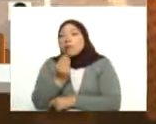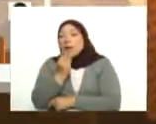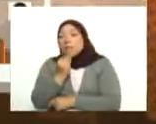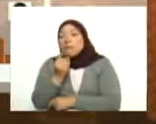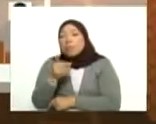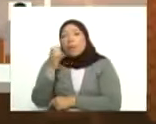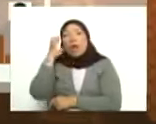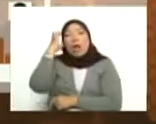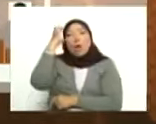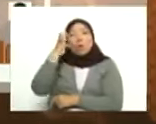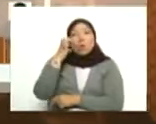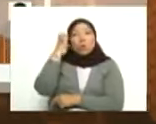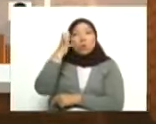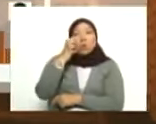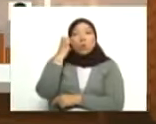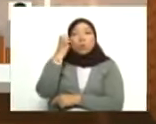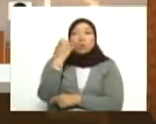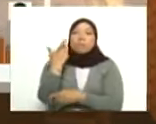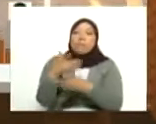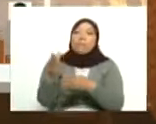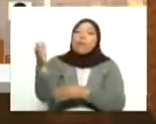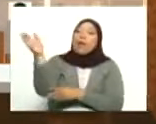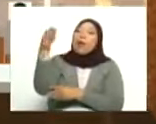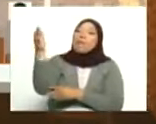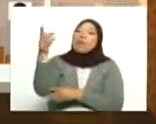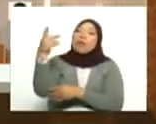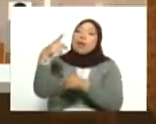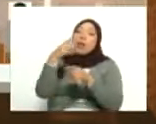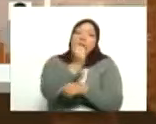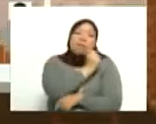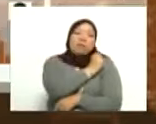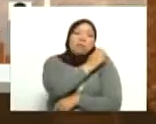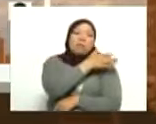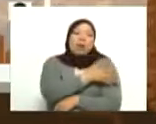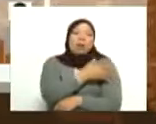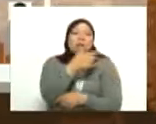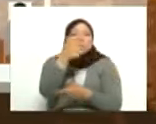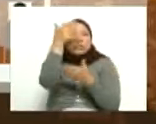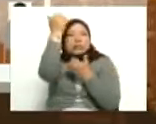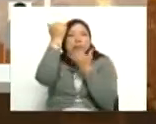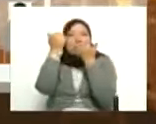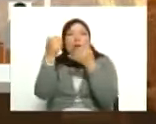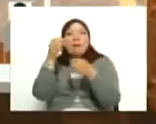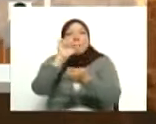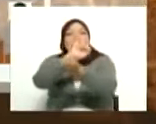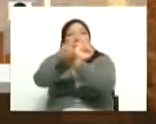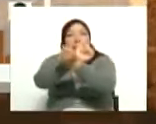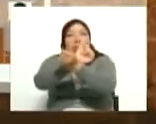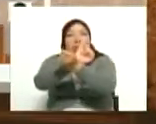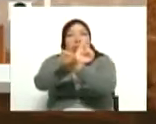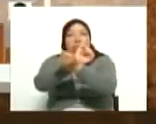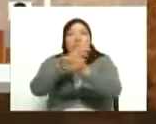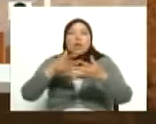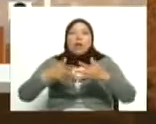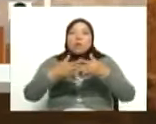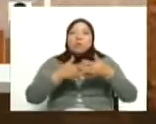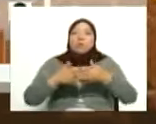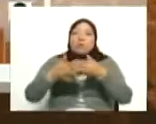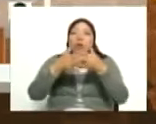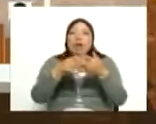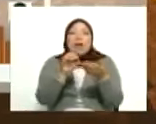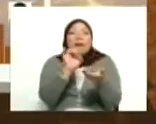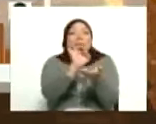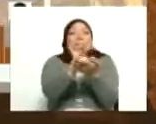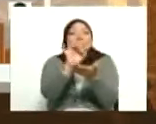europea que cualquier ciudadano que saque una bandera de Palestina es considerado terrorista. Hay declaraciones en Estados Unidos de supuestas expulsiones